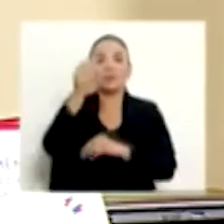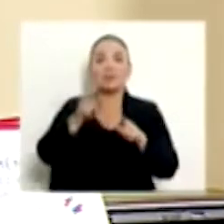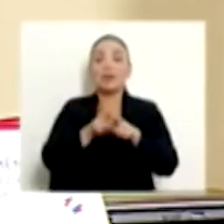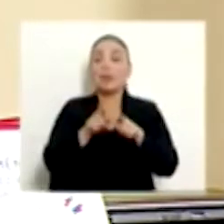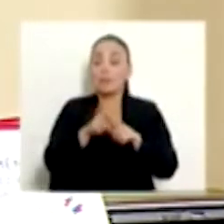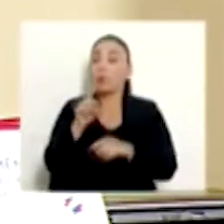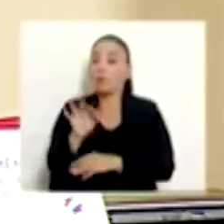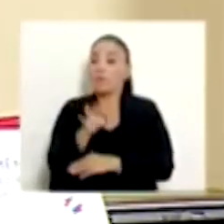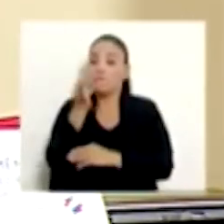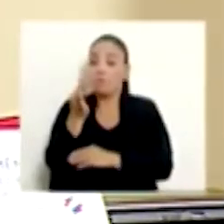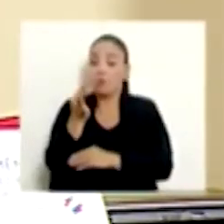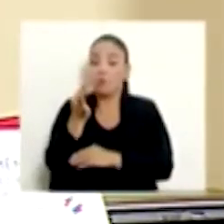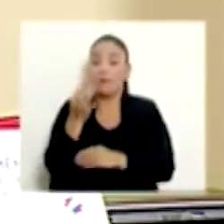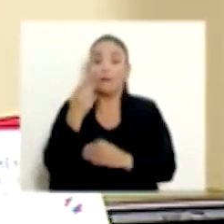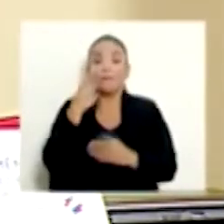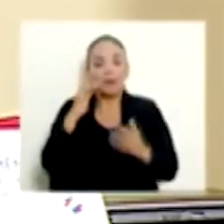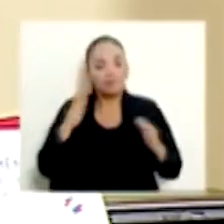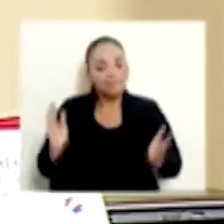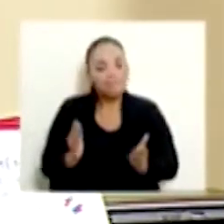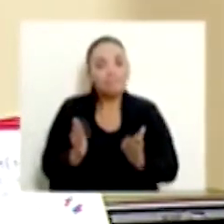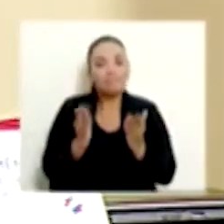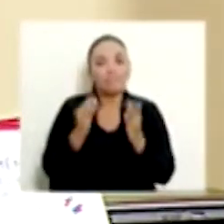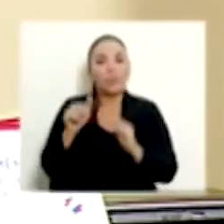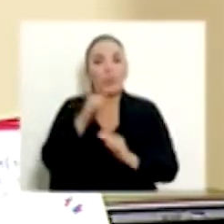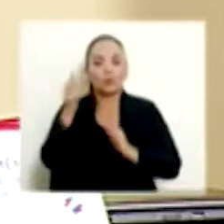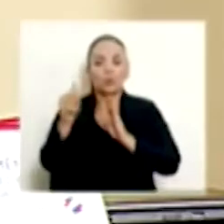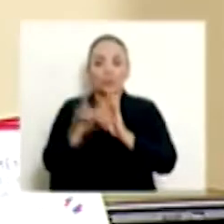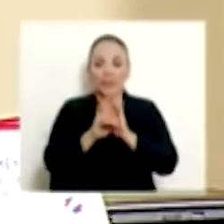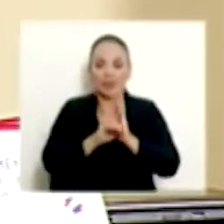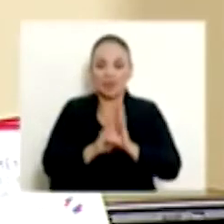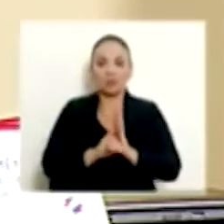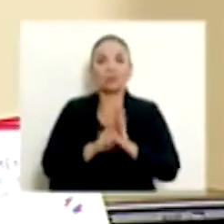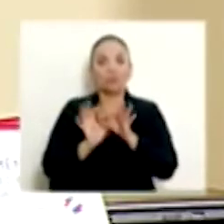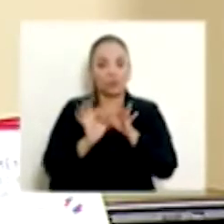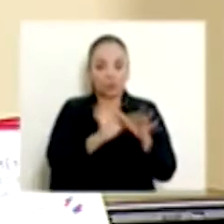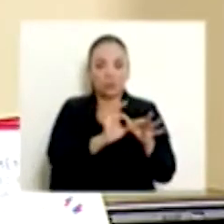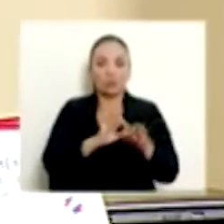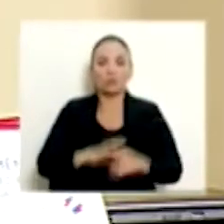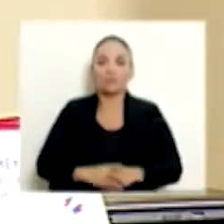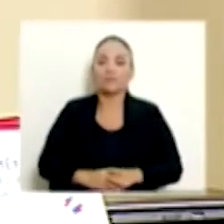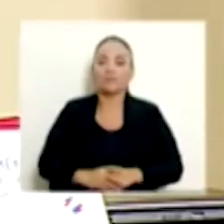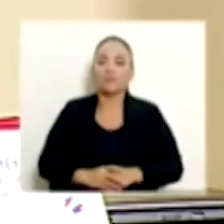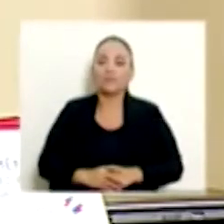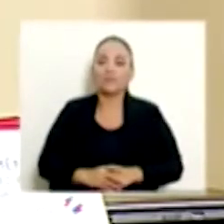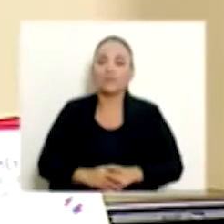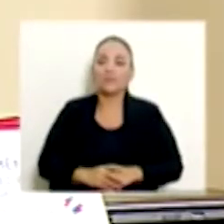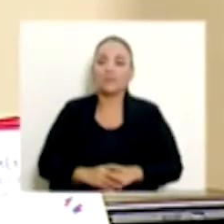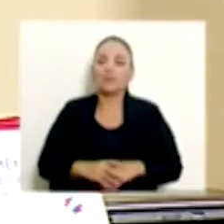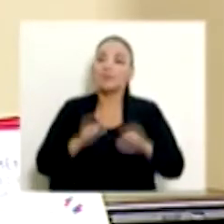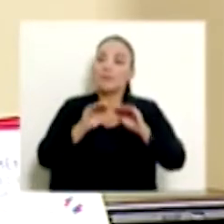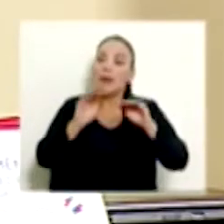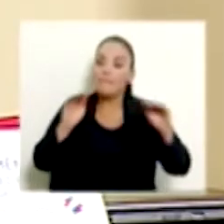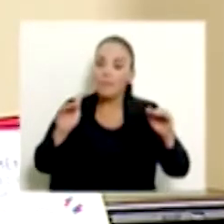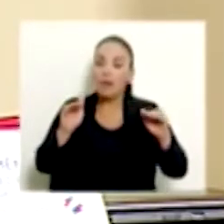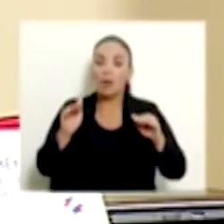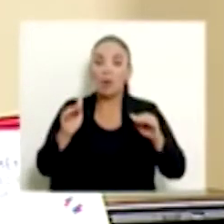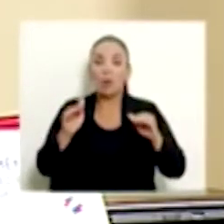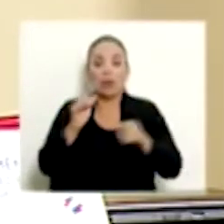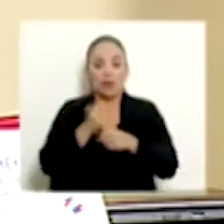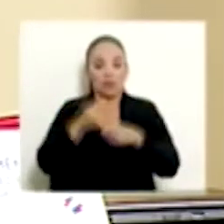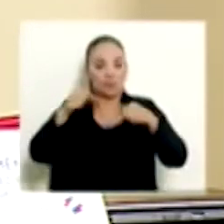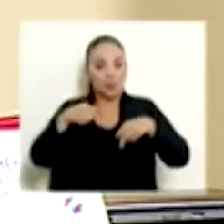un vehículo para atención para potenciar otros derechos que son asociados por eso el llamado que hace el ministerio de educación